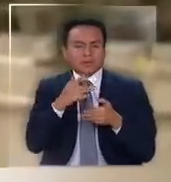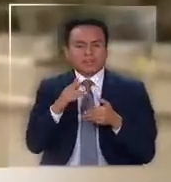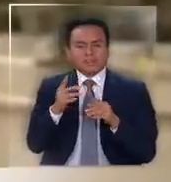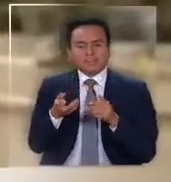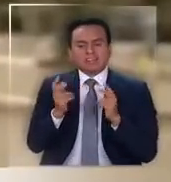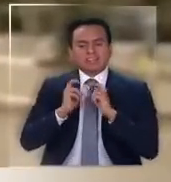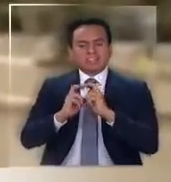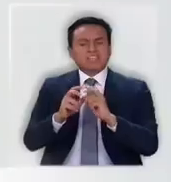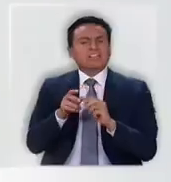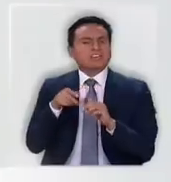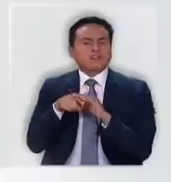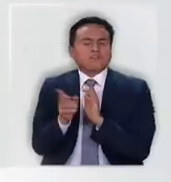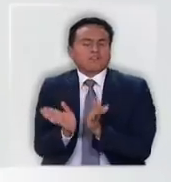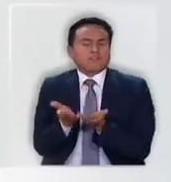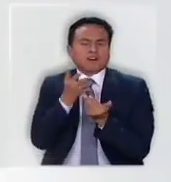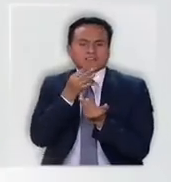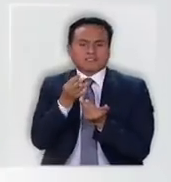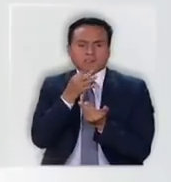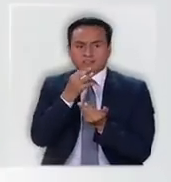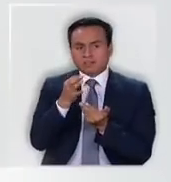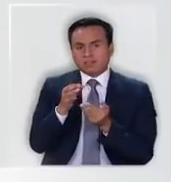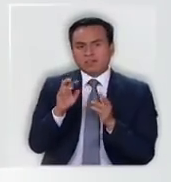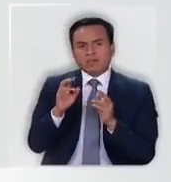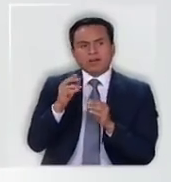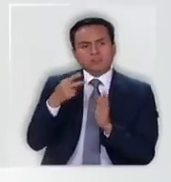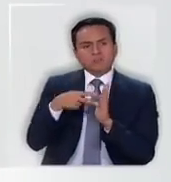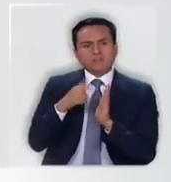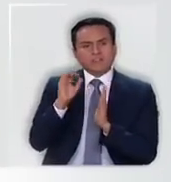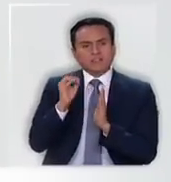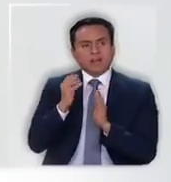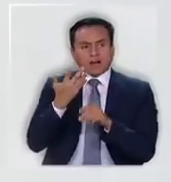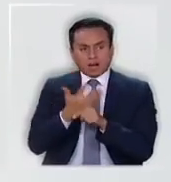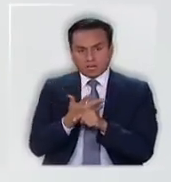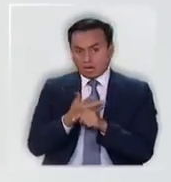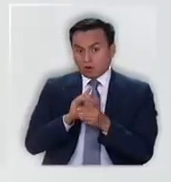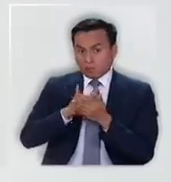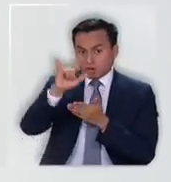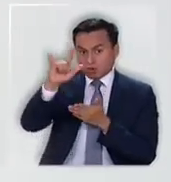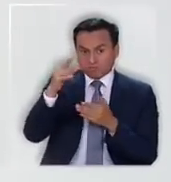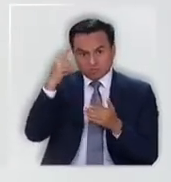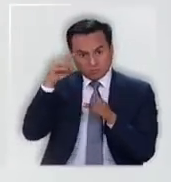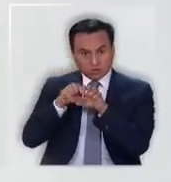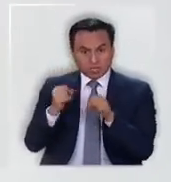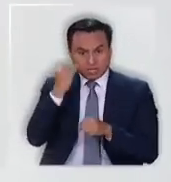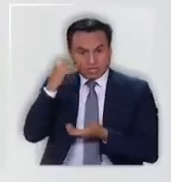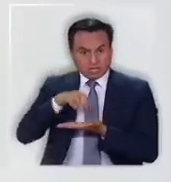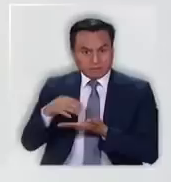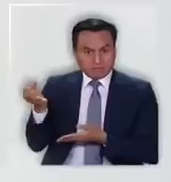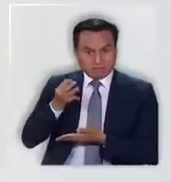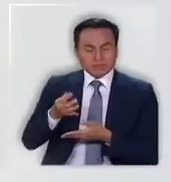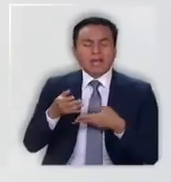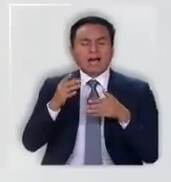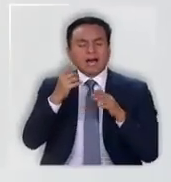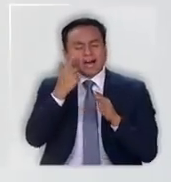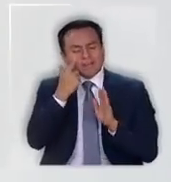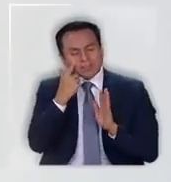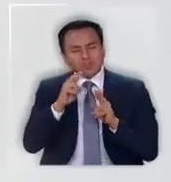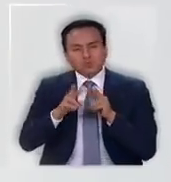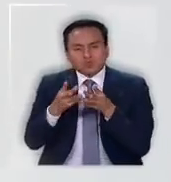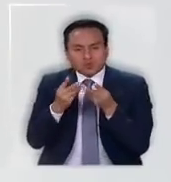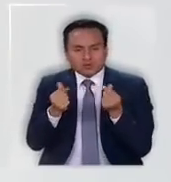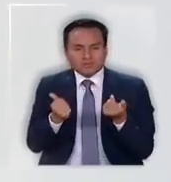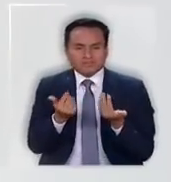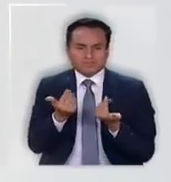de fácil implementación. ¿Pero va a haber metro al aeropuerto el año 2020 como lo comprometió la intendente? Es que todavía tenemos que ver cuál es la